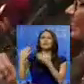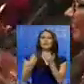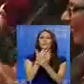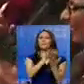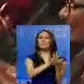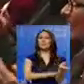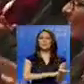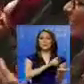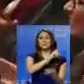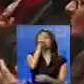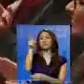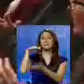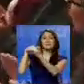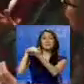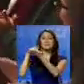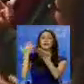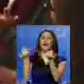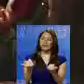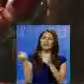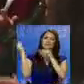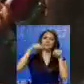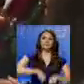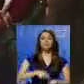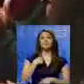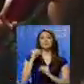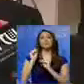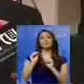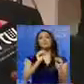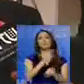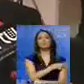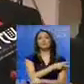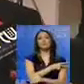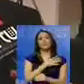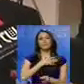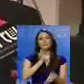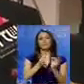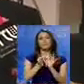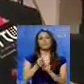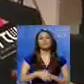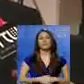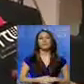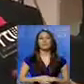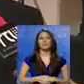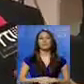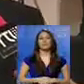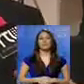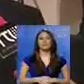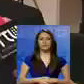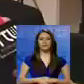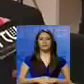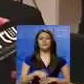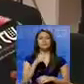pues se enteró que fue seleccionado para formar parte de la Academia de Ciencias del Ecuador. Es importante que sea fuerte y en